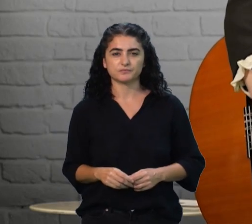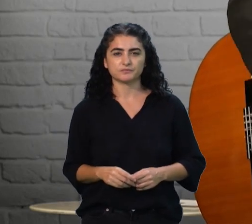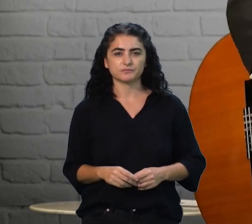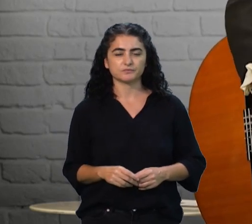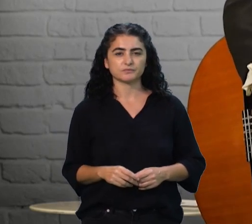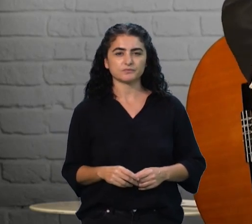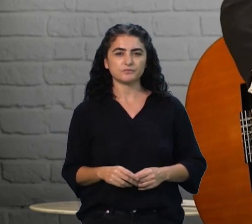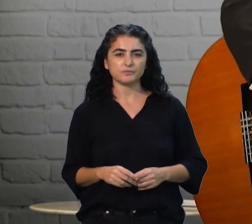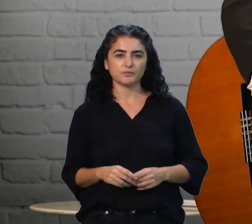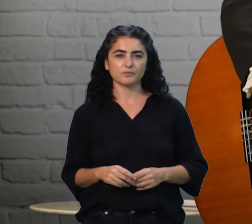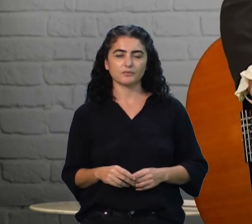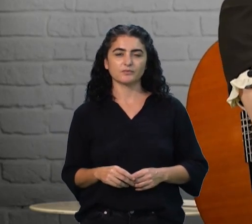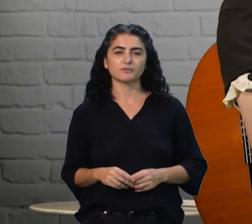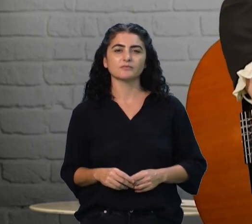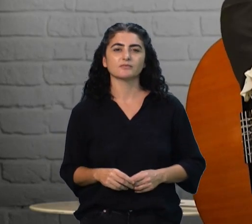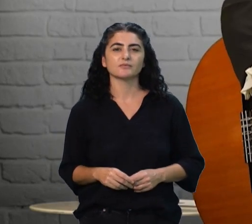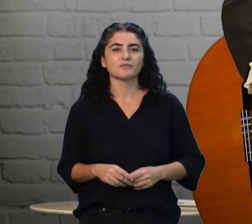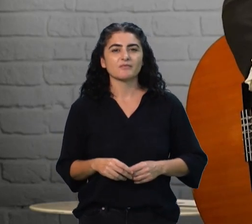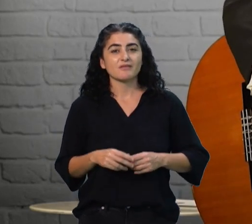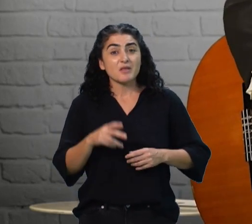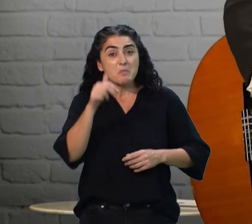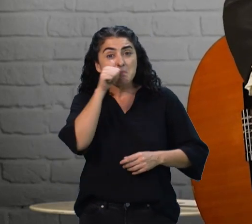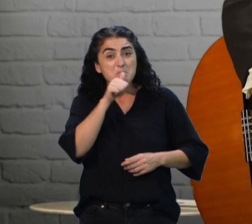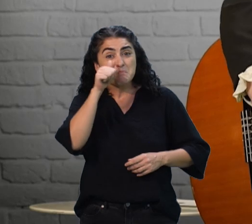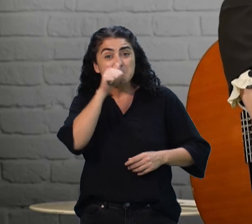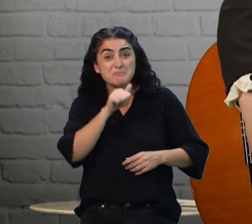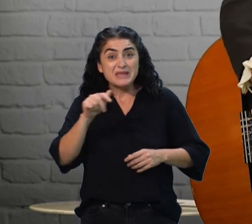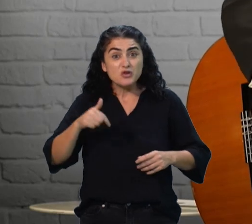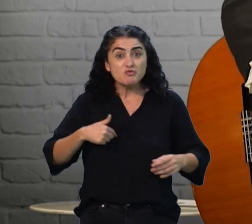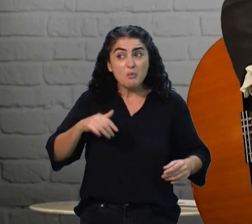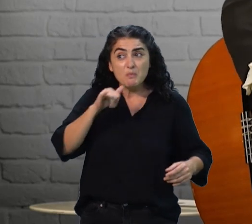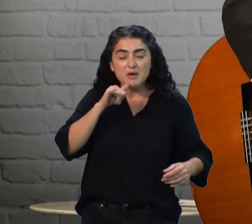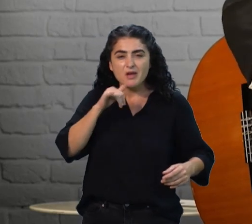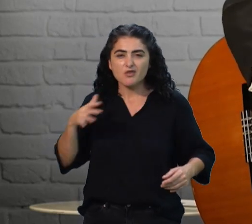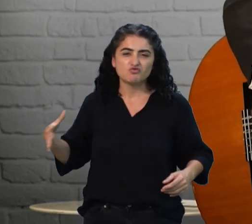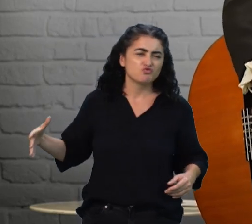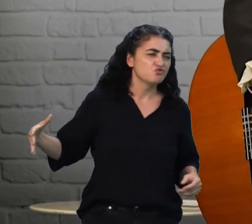cante ni vino que yo no